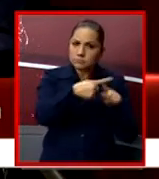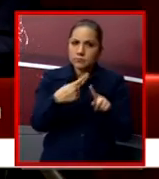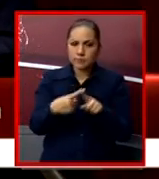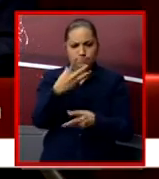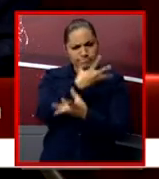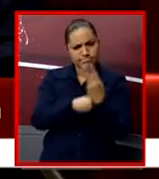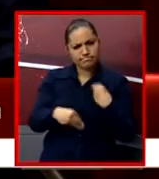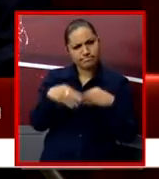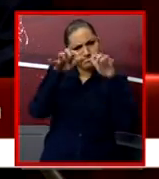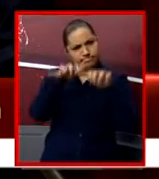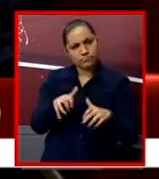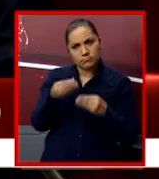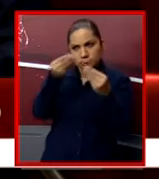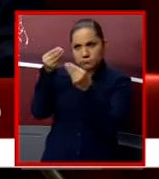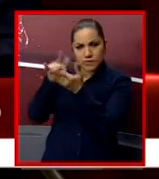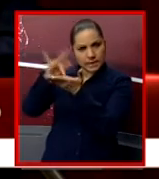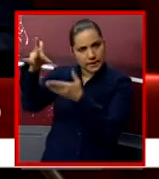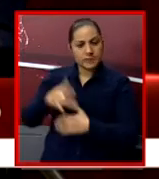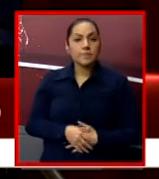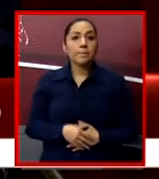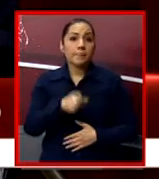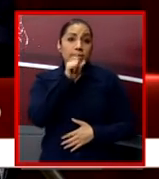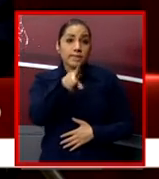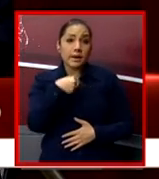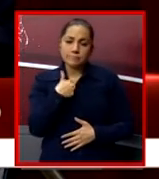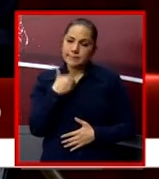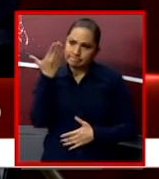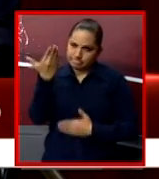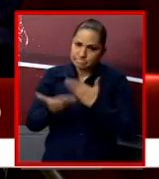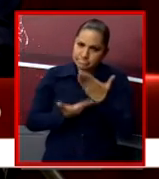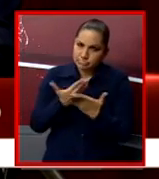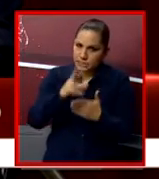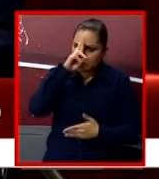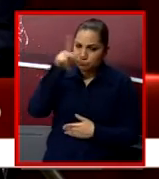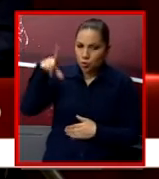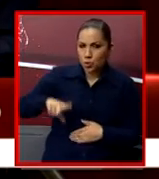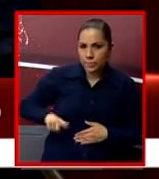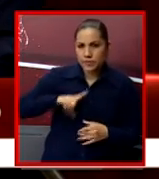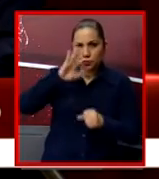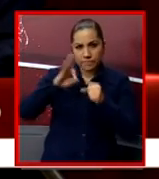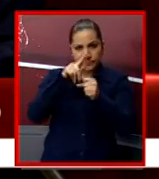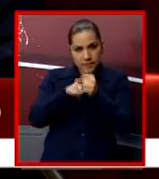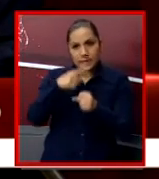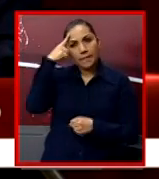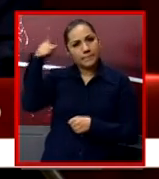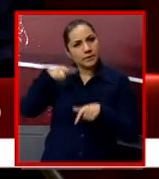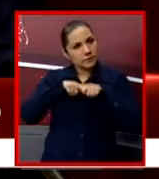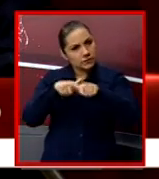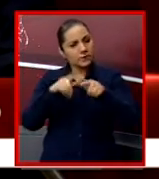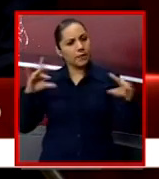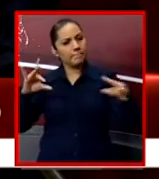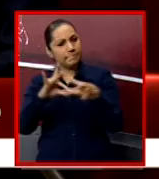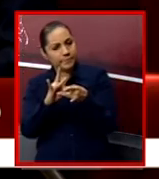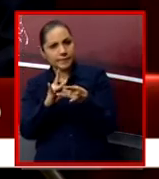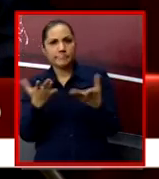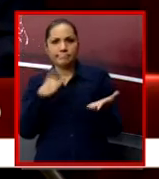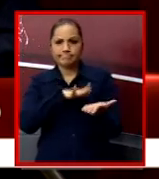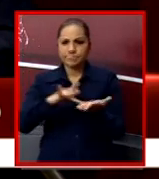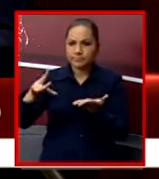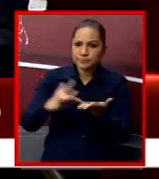respetuoso al gobierno federal para seguir fortaleciendo los lazos de cooperación